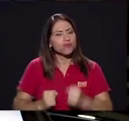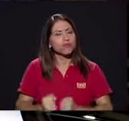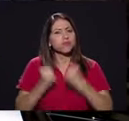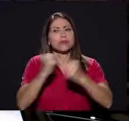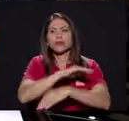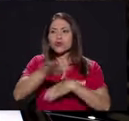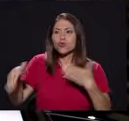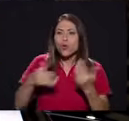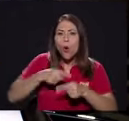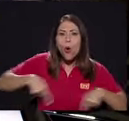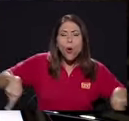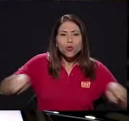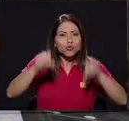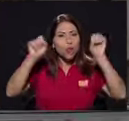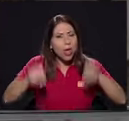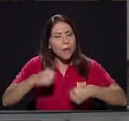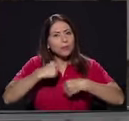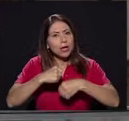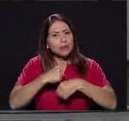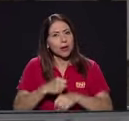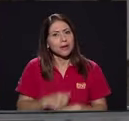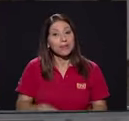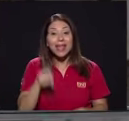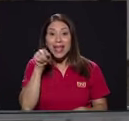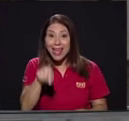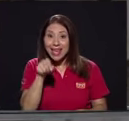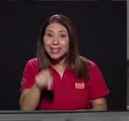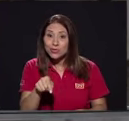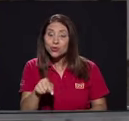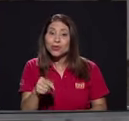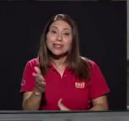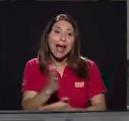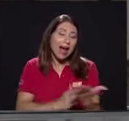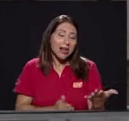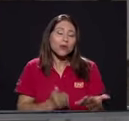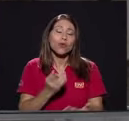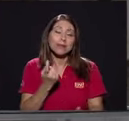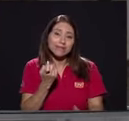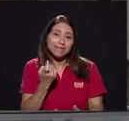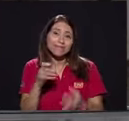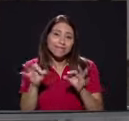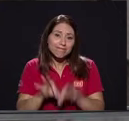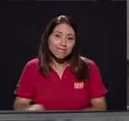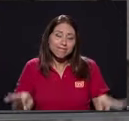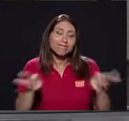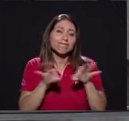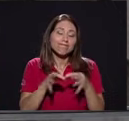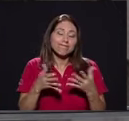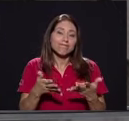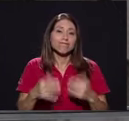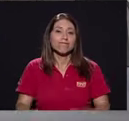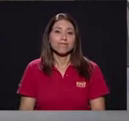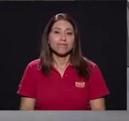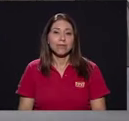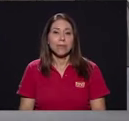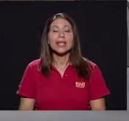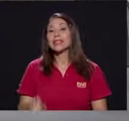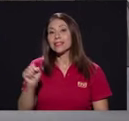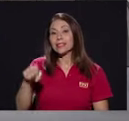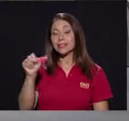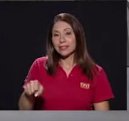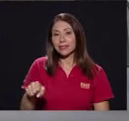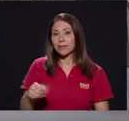todos podamos actuar y todos podamos. Y eso es una carencia, algo importantísimo que tenemos en deuda todavía. Así es, y el relato